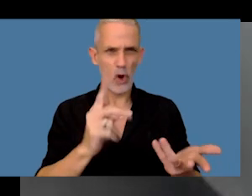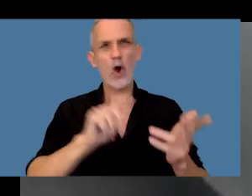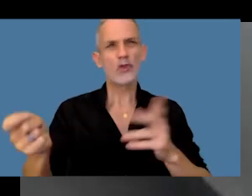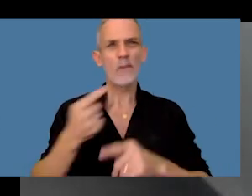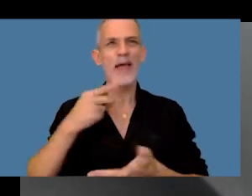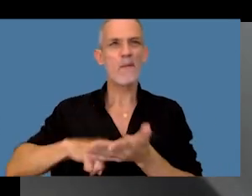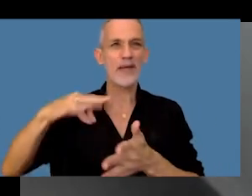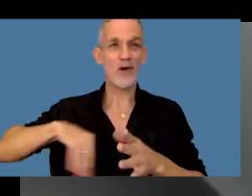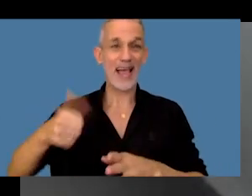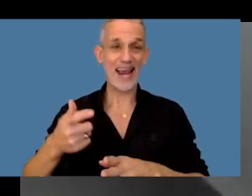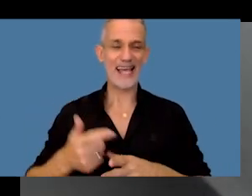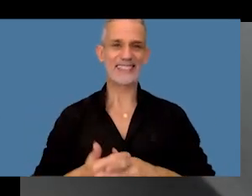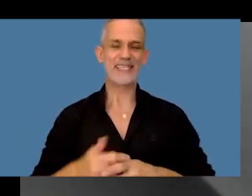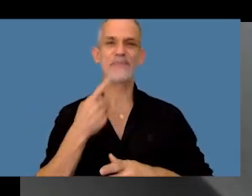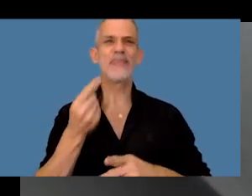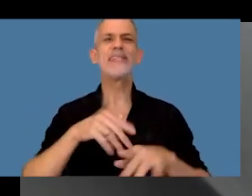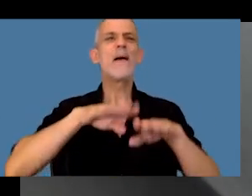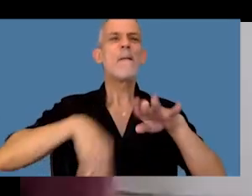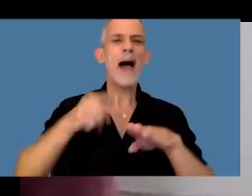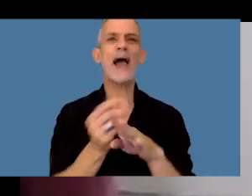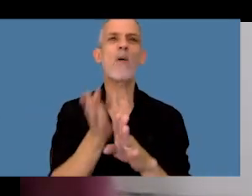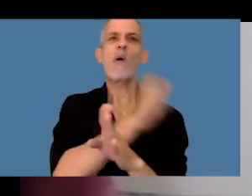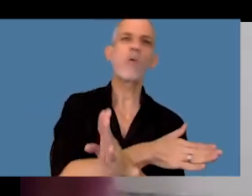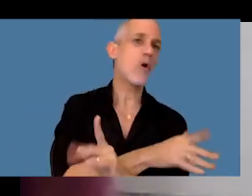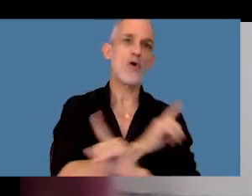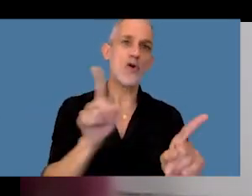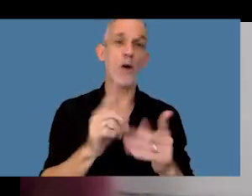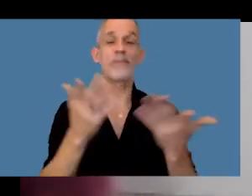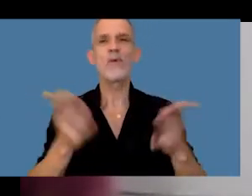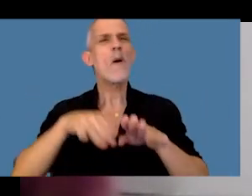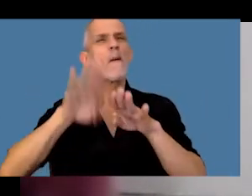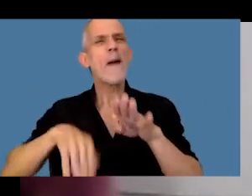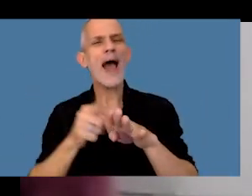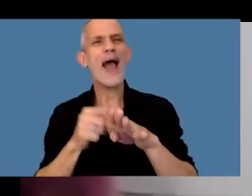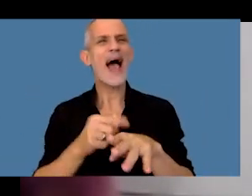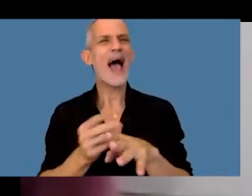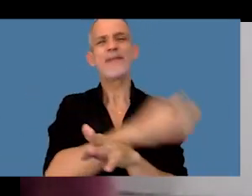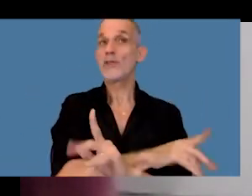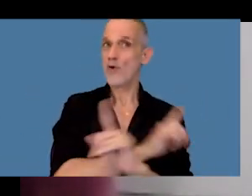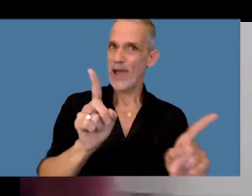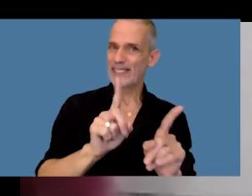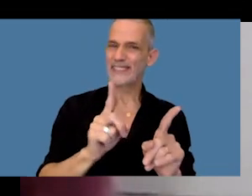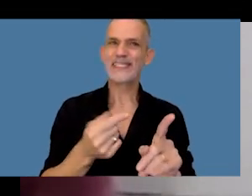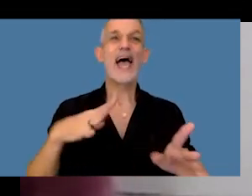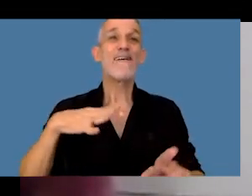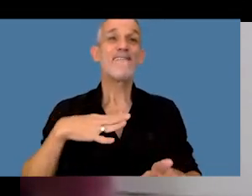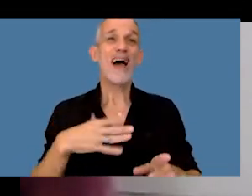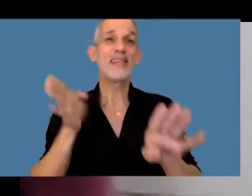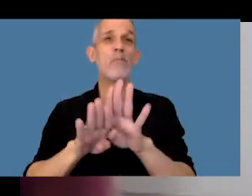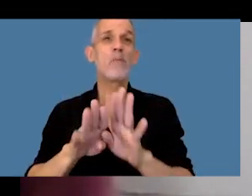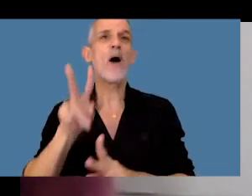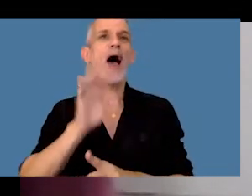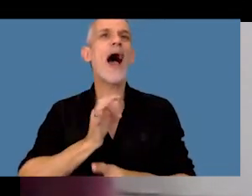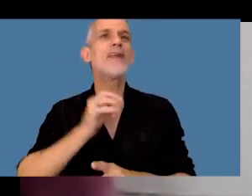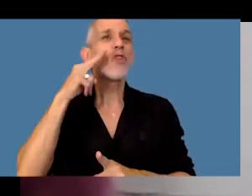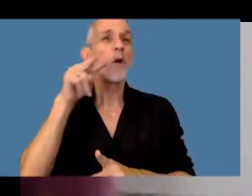cual. Acá nos dicen, no toman bajas retroactivas. Lo que pasa es que no es una baja retroactiva. Todavía no cerró 2022. Tiene tiempo